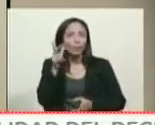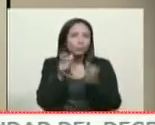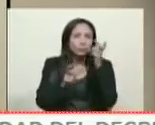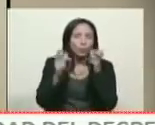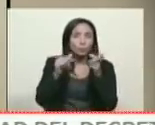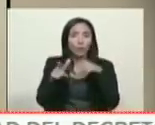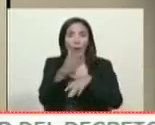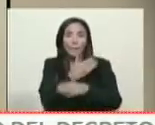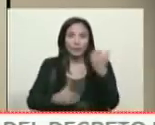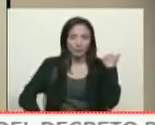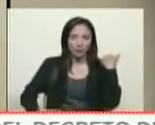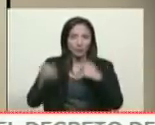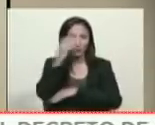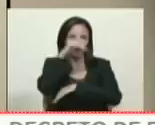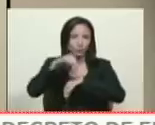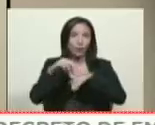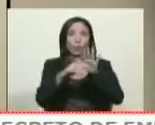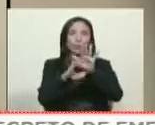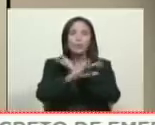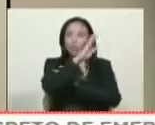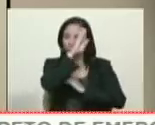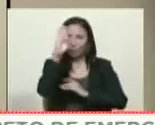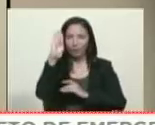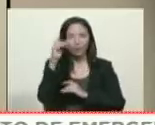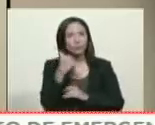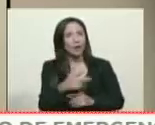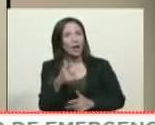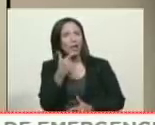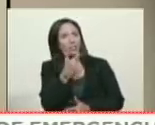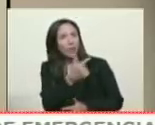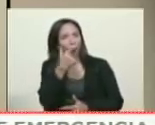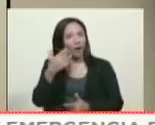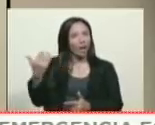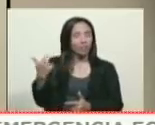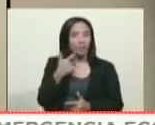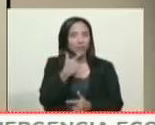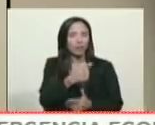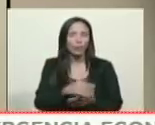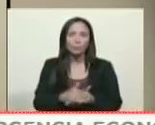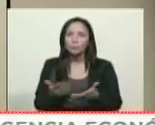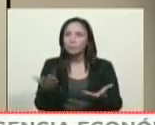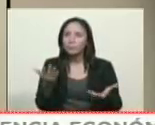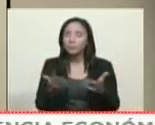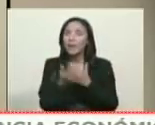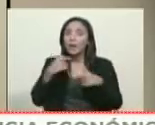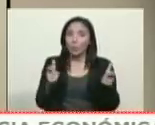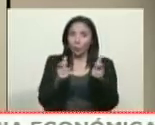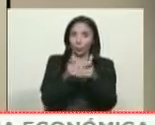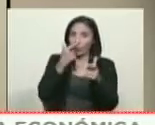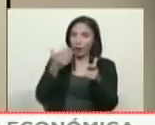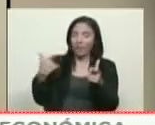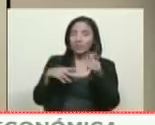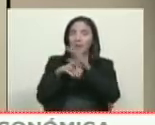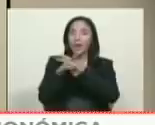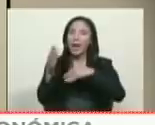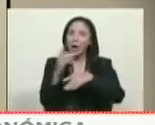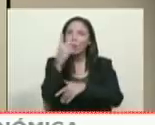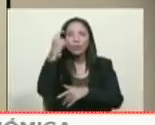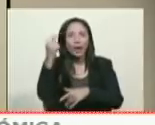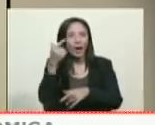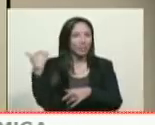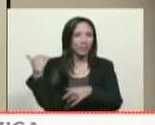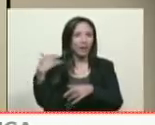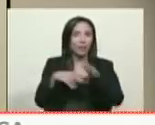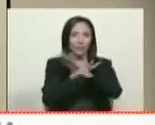de la Asamblea Nacional Constituyente, de Diosdado Cabello, quien dijo que se reunió con usted un día antes de esta